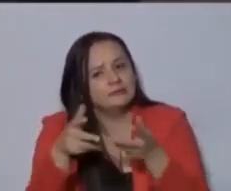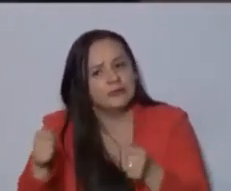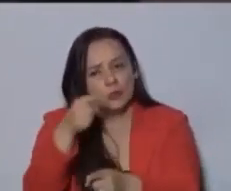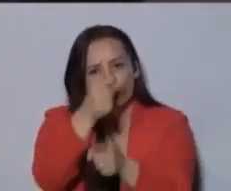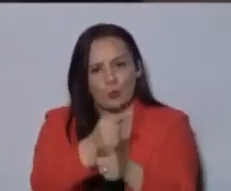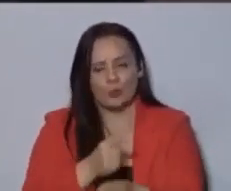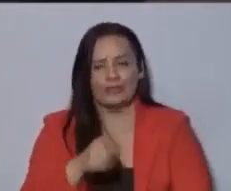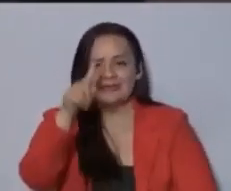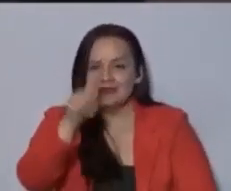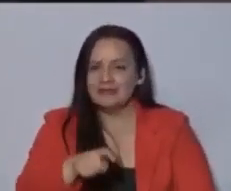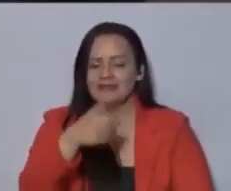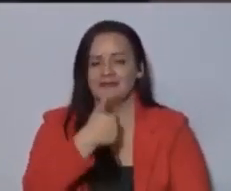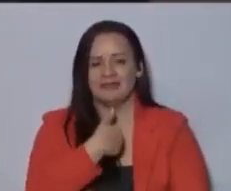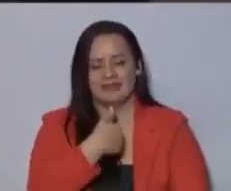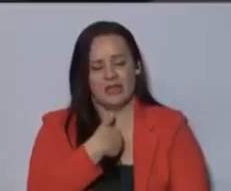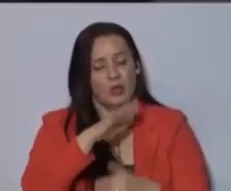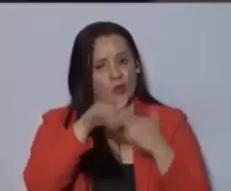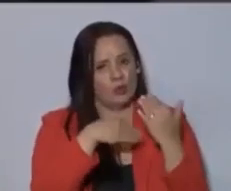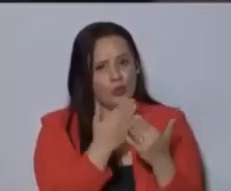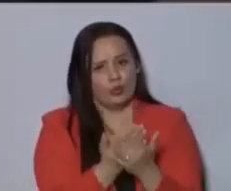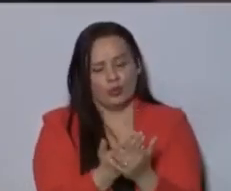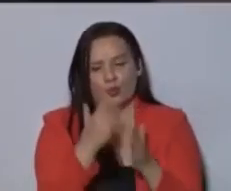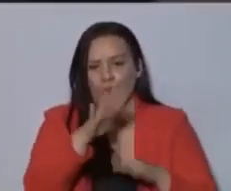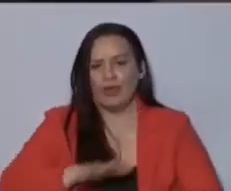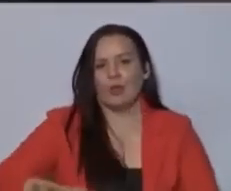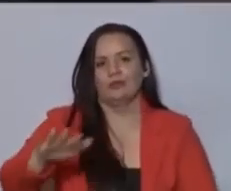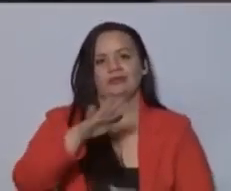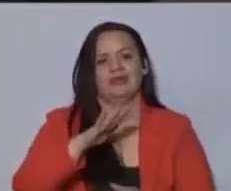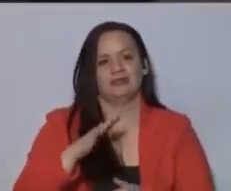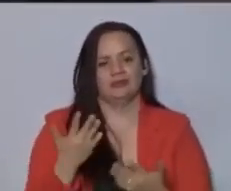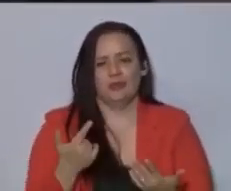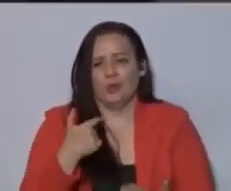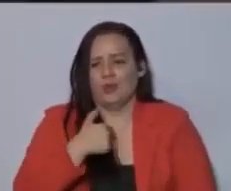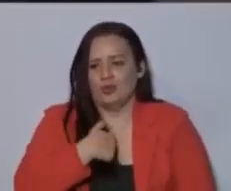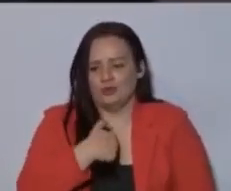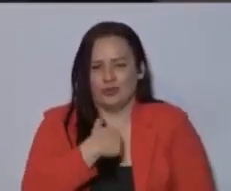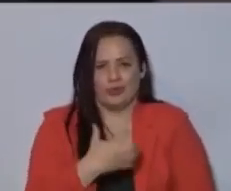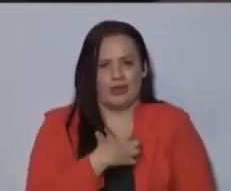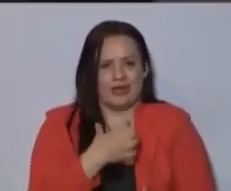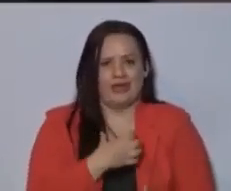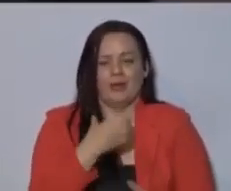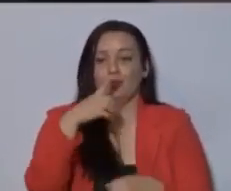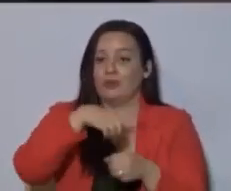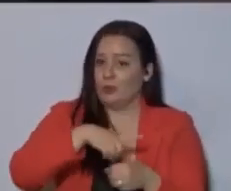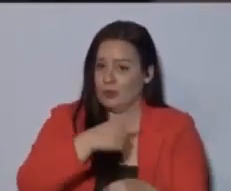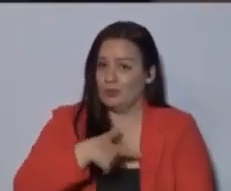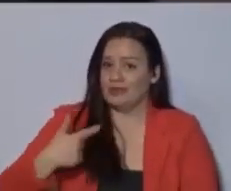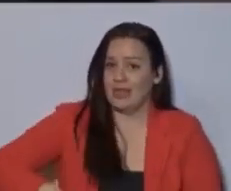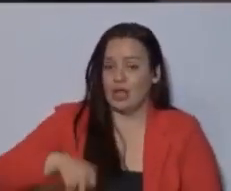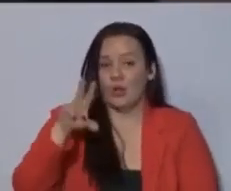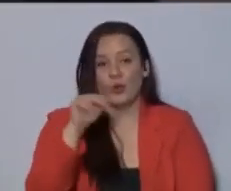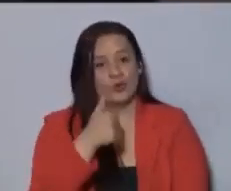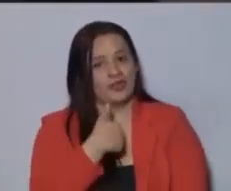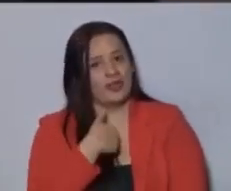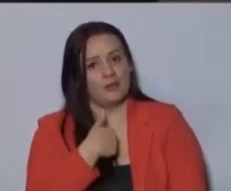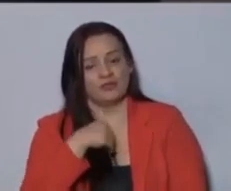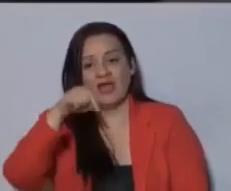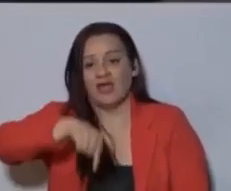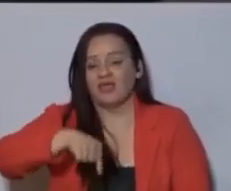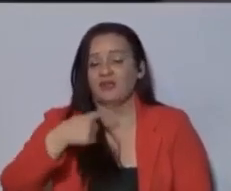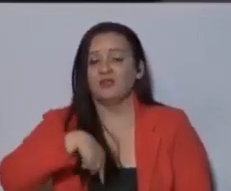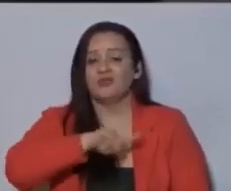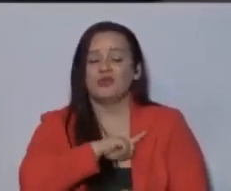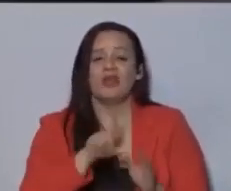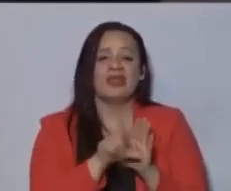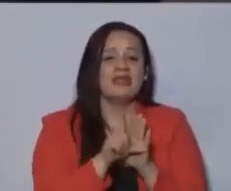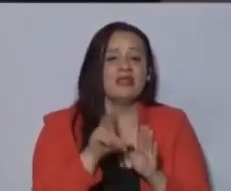tener todo el contexto. Y eso es lo que yo reclamo, diputado presidente, que no tenemos, aquí estamos legislando sin